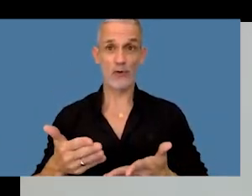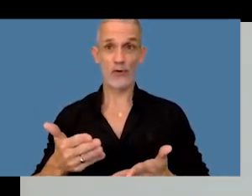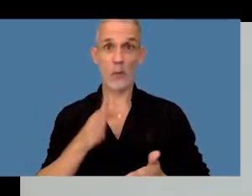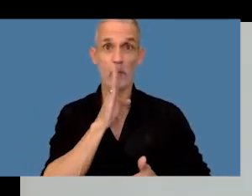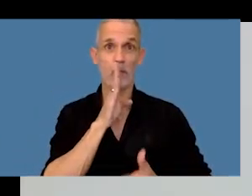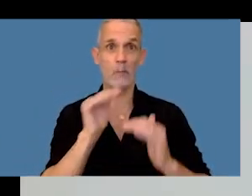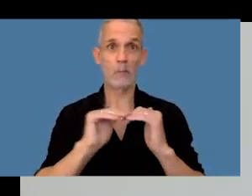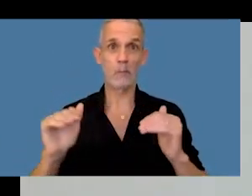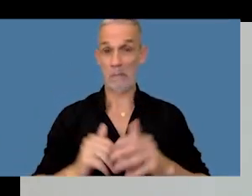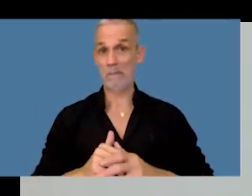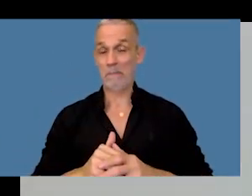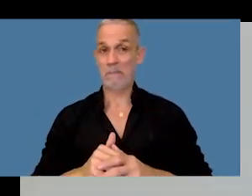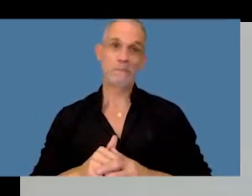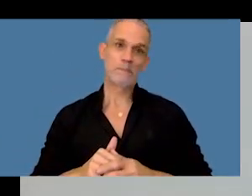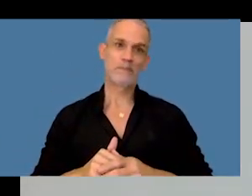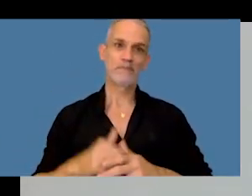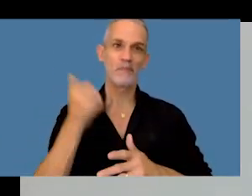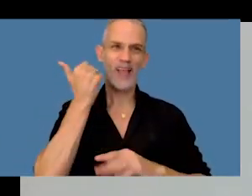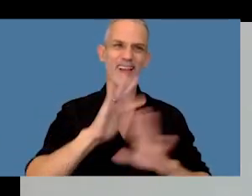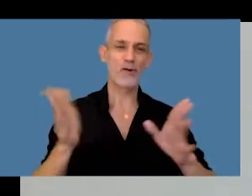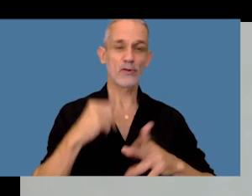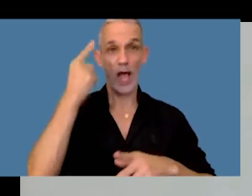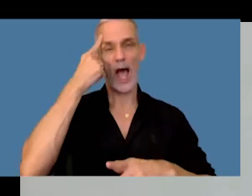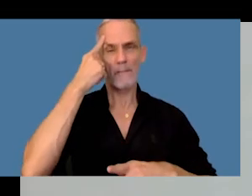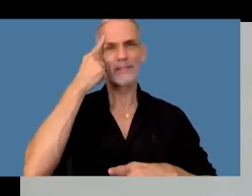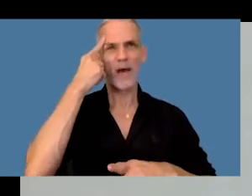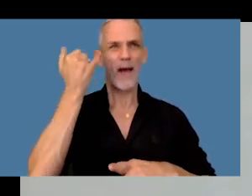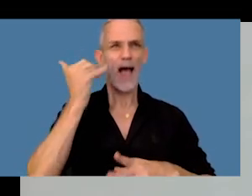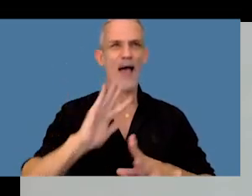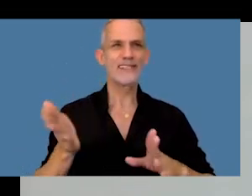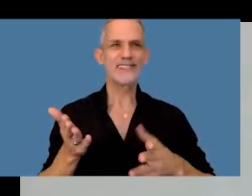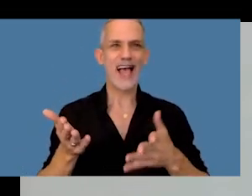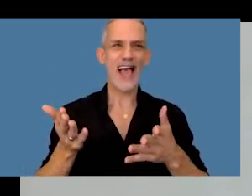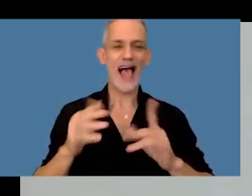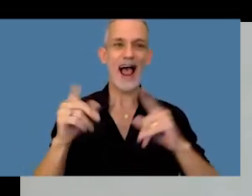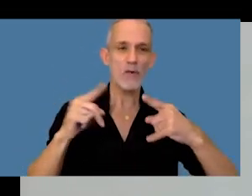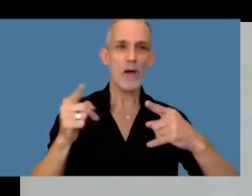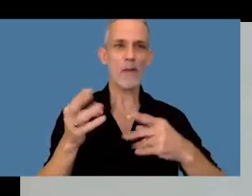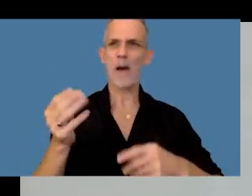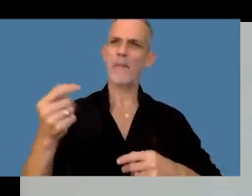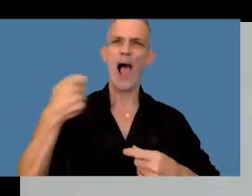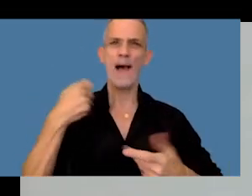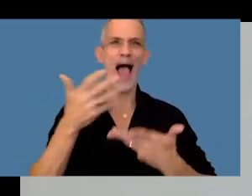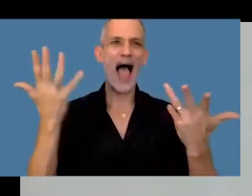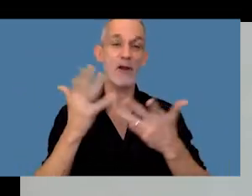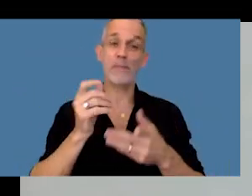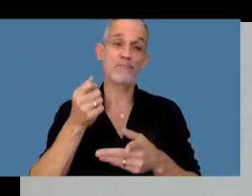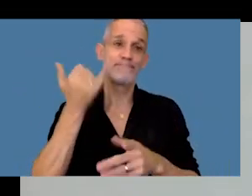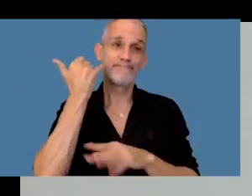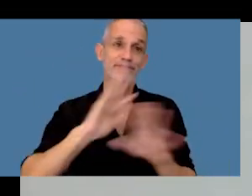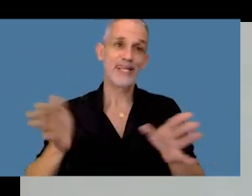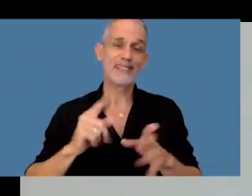Sí, parece. No, porque uno ya, viste, fantaseaba con alguna compensación, pero estando dentro, digamos, de